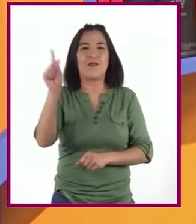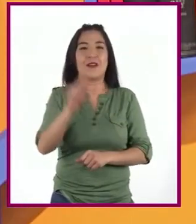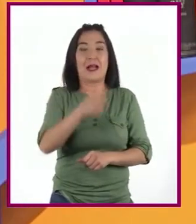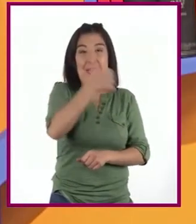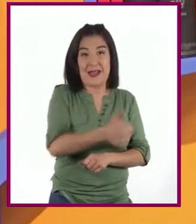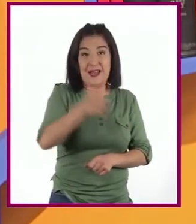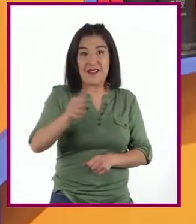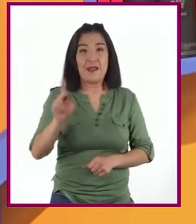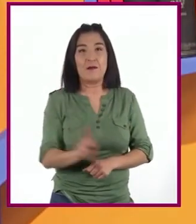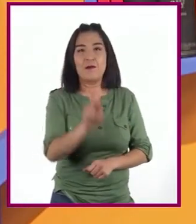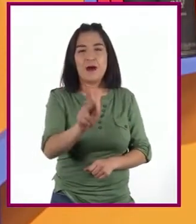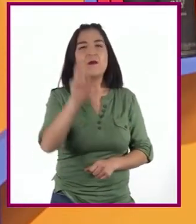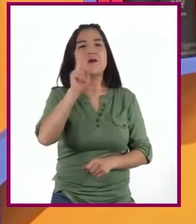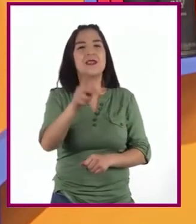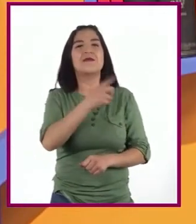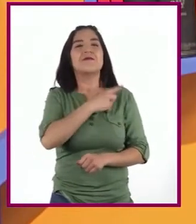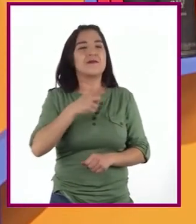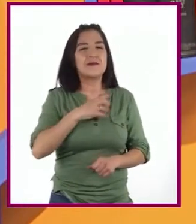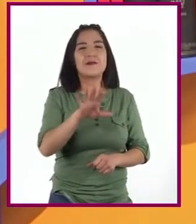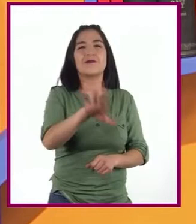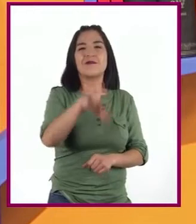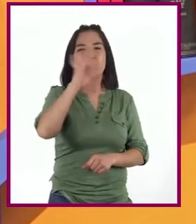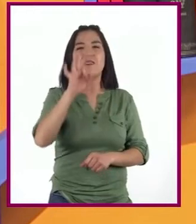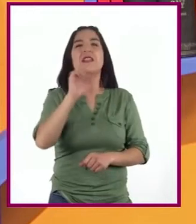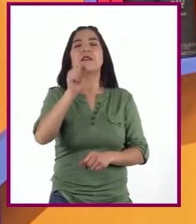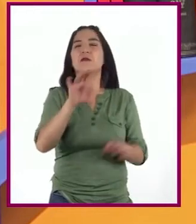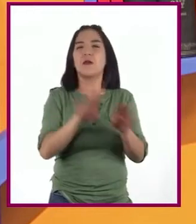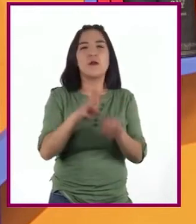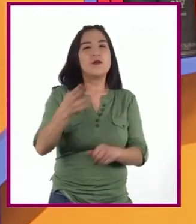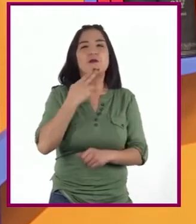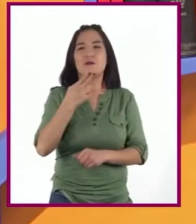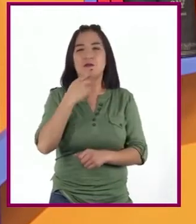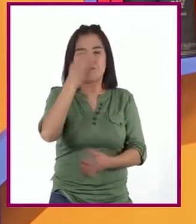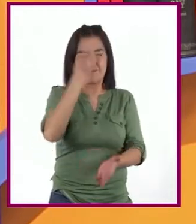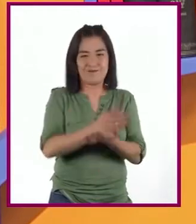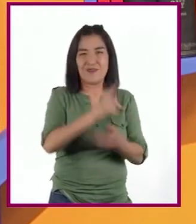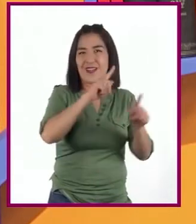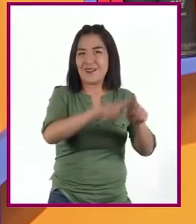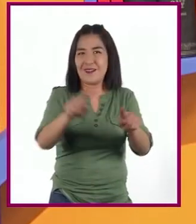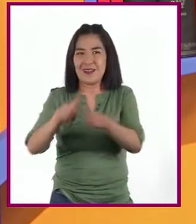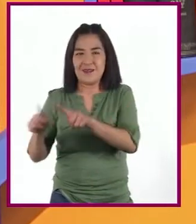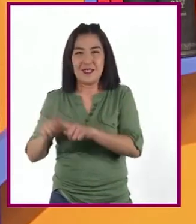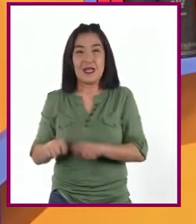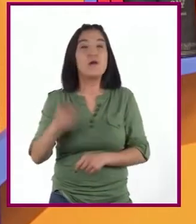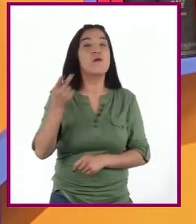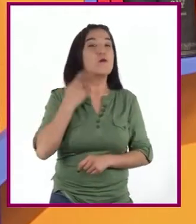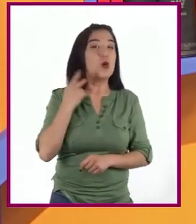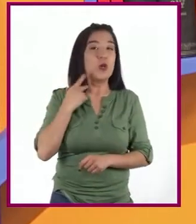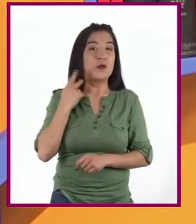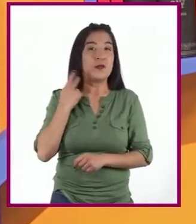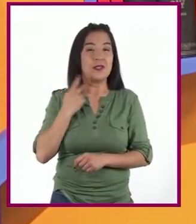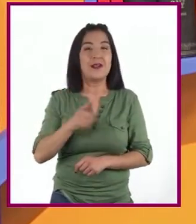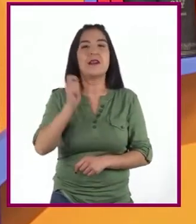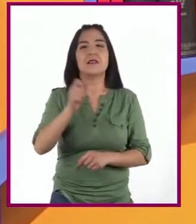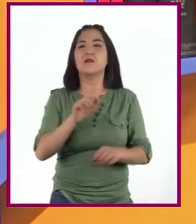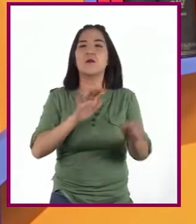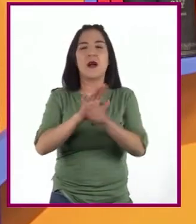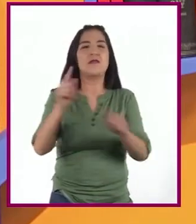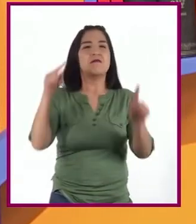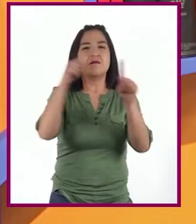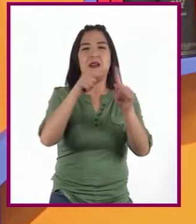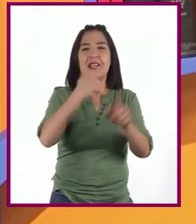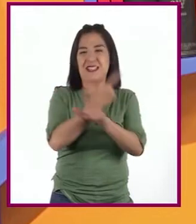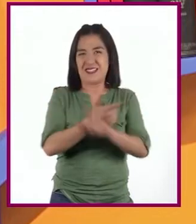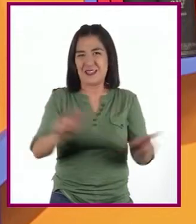pueblo debía encontrar lo que lo hacía único y diferente de los otros. En política, antepuso el